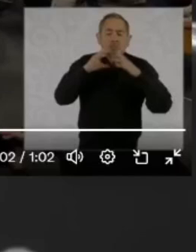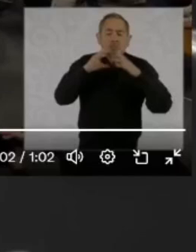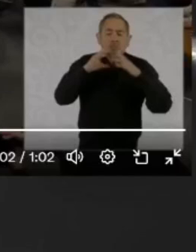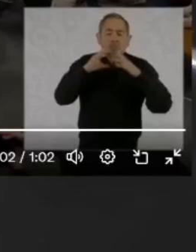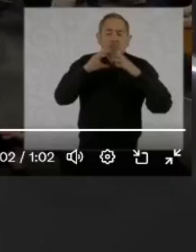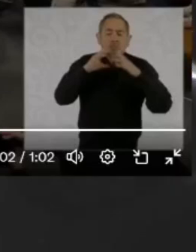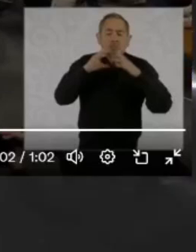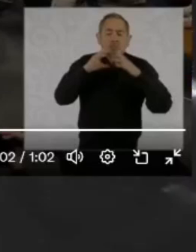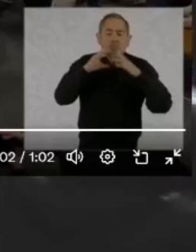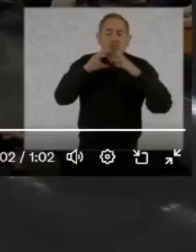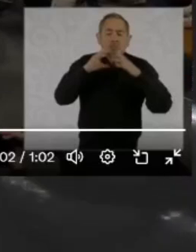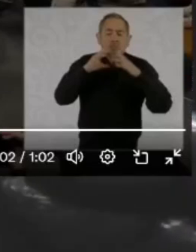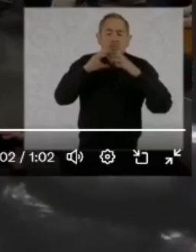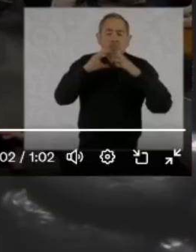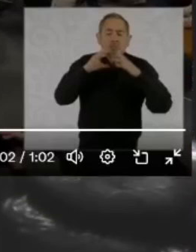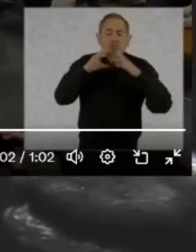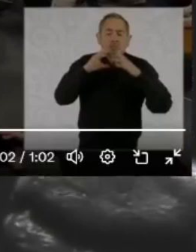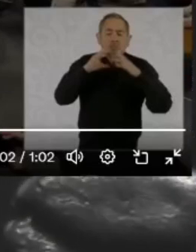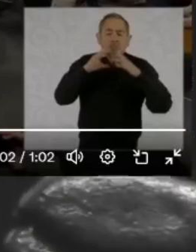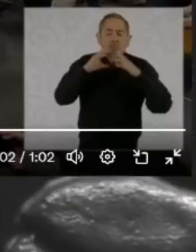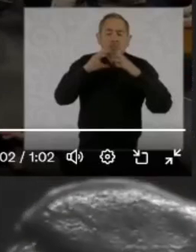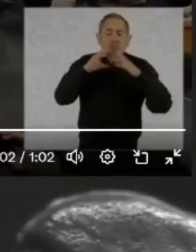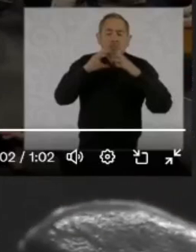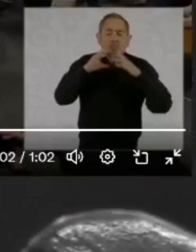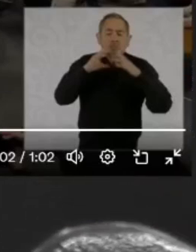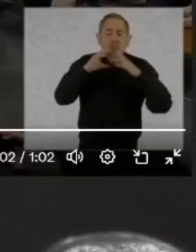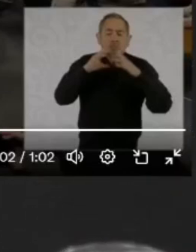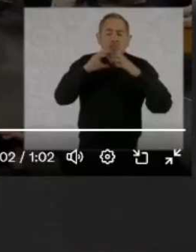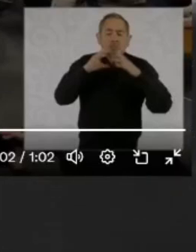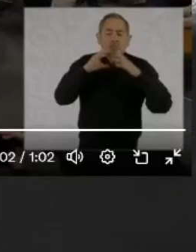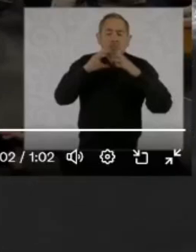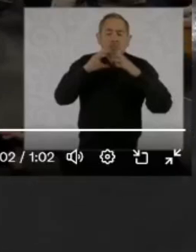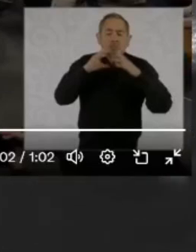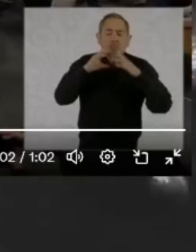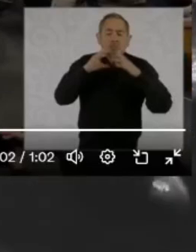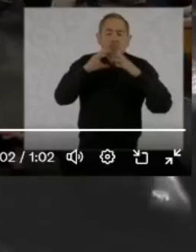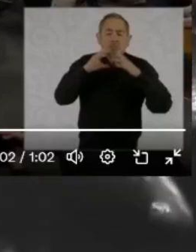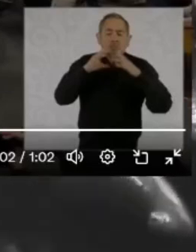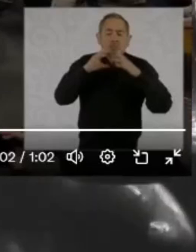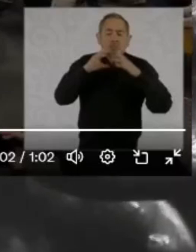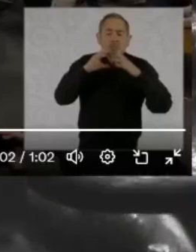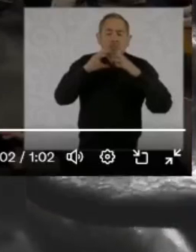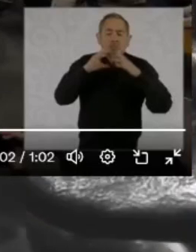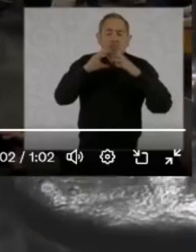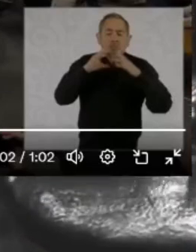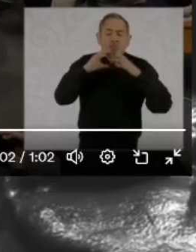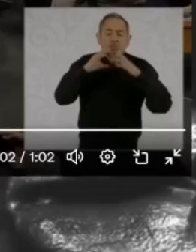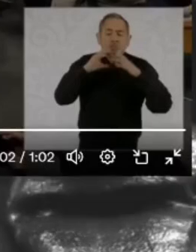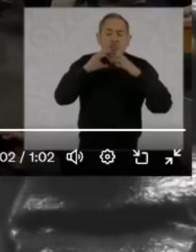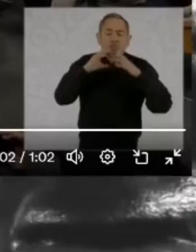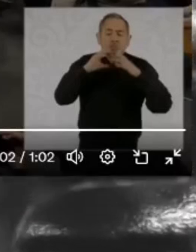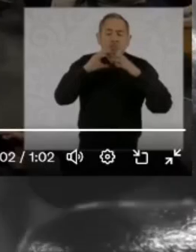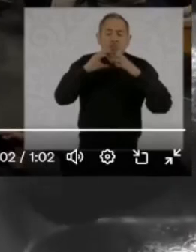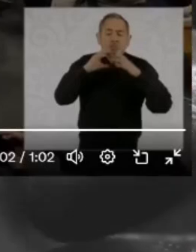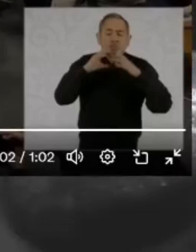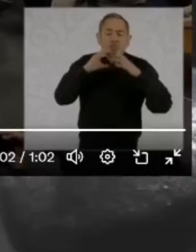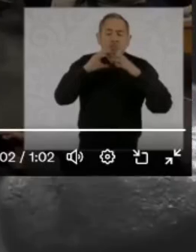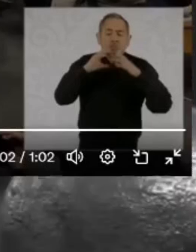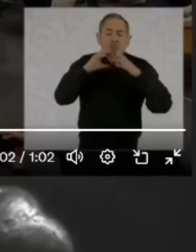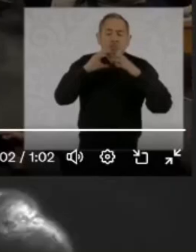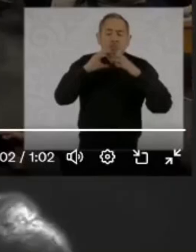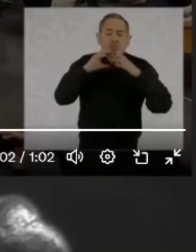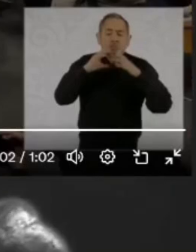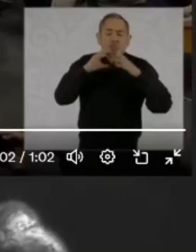dedica a tener un negocio muy pequeño y debo de reconocer que esa persona, el negocio no es aquí, y esa